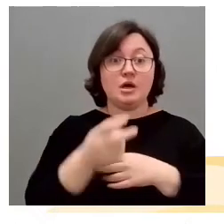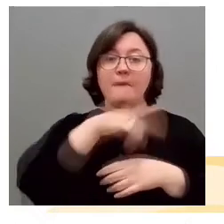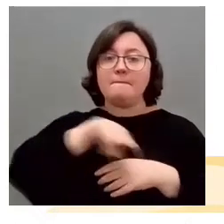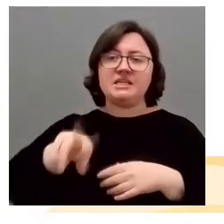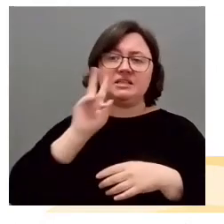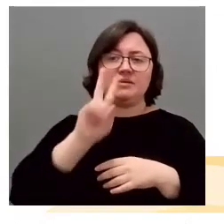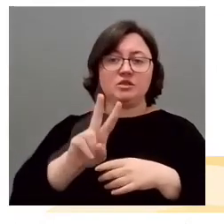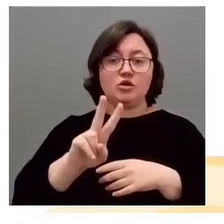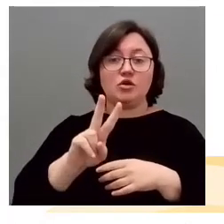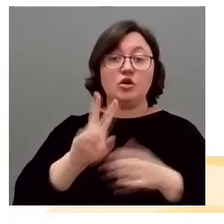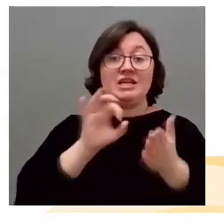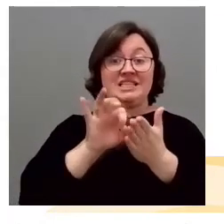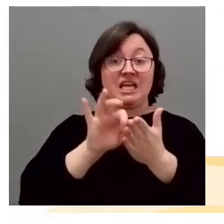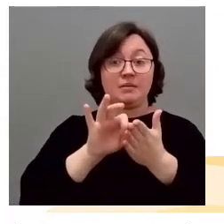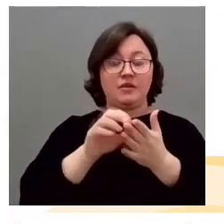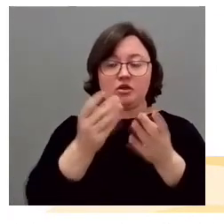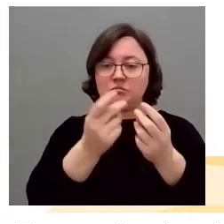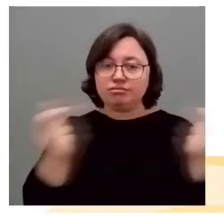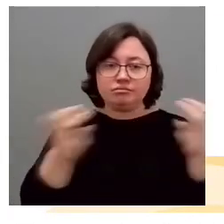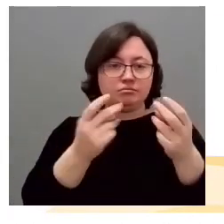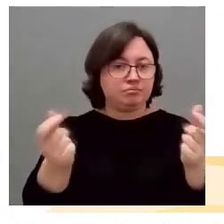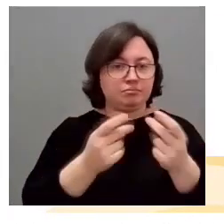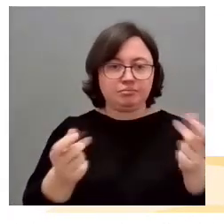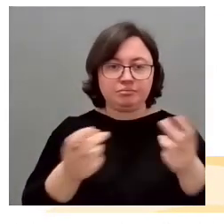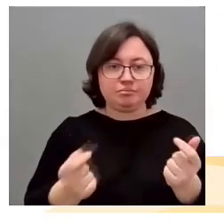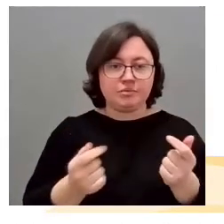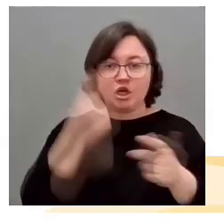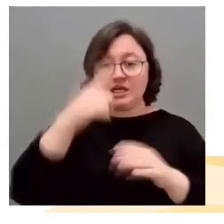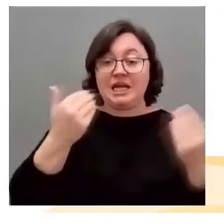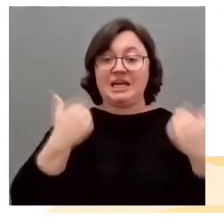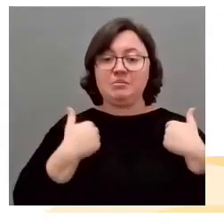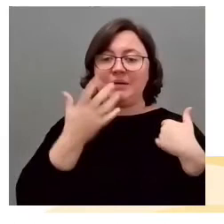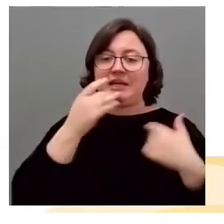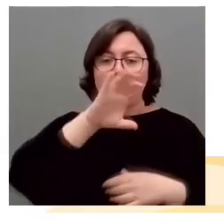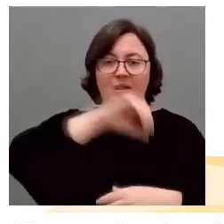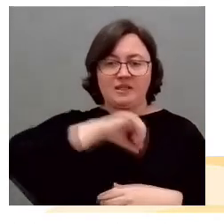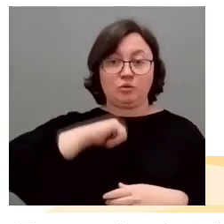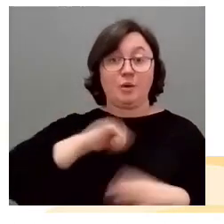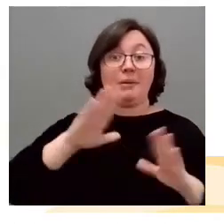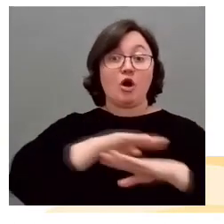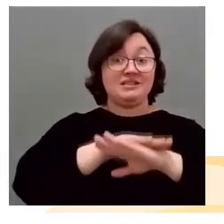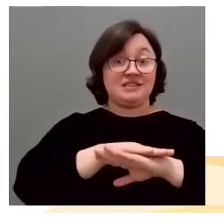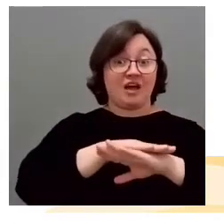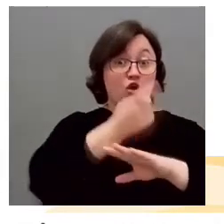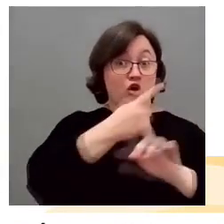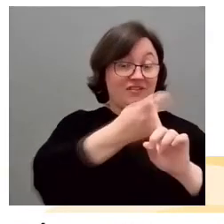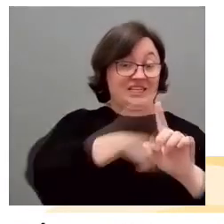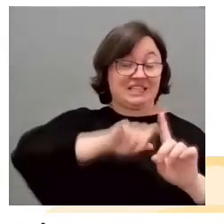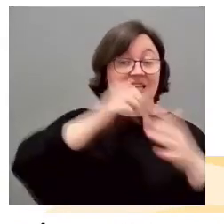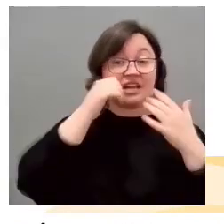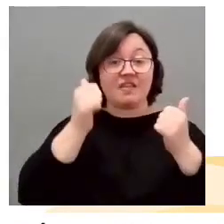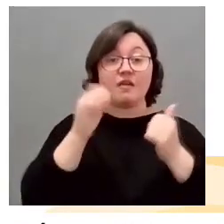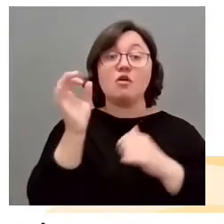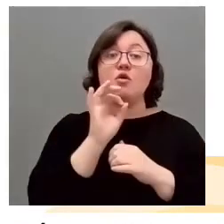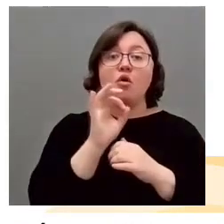cómo determinados servicios pues, han desaparecido. Es verdad que son competencia de las comunidades, pero desde el Estado, tanto Sanidad como